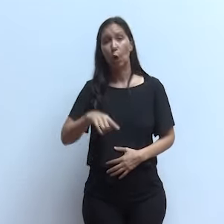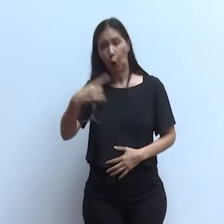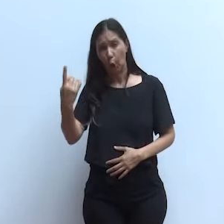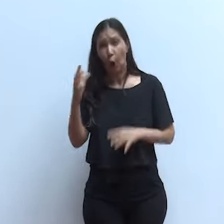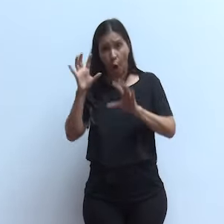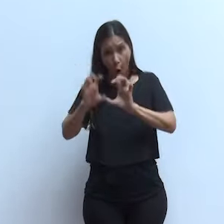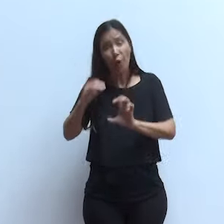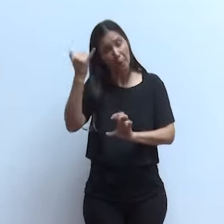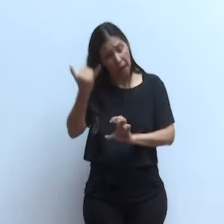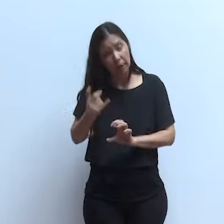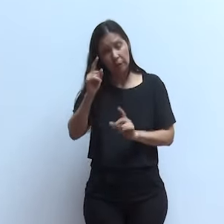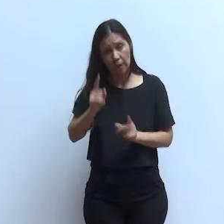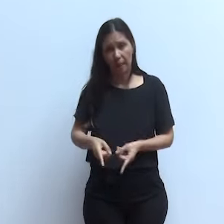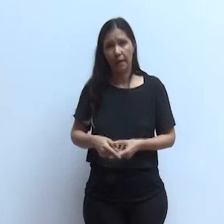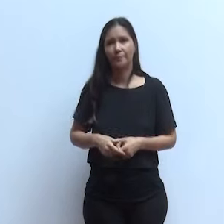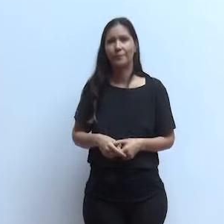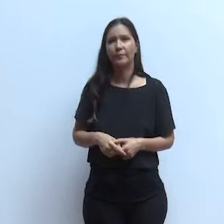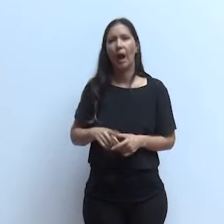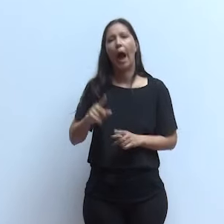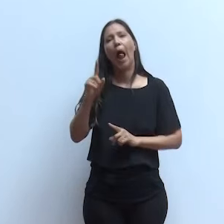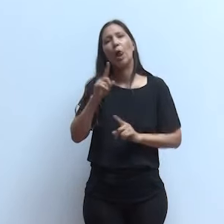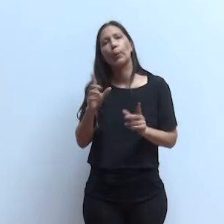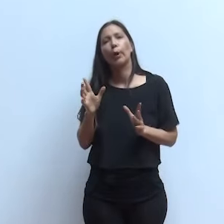como hemos visto también buscó justificarse